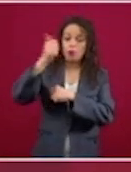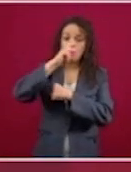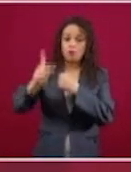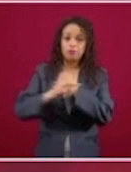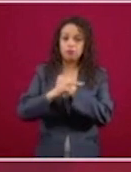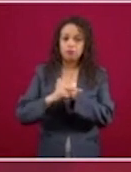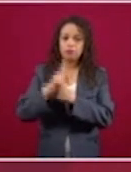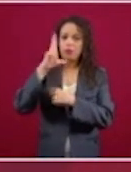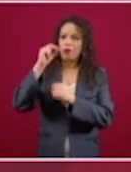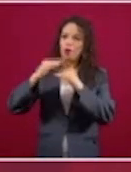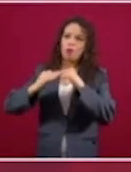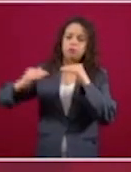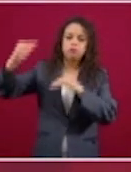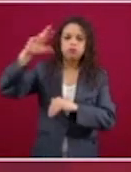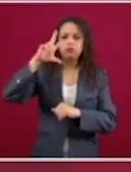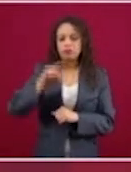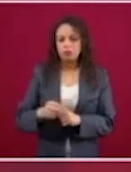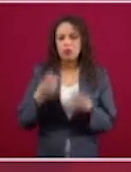Hemos tomado la decisión